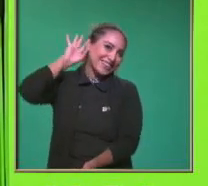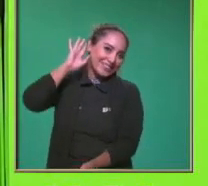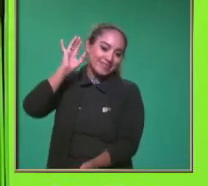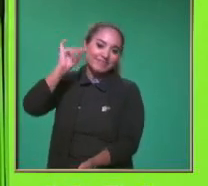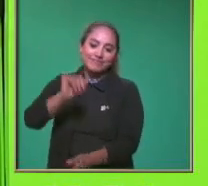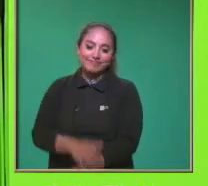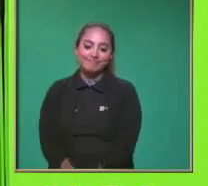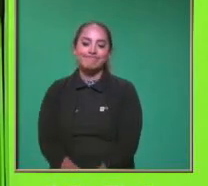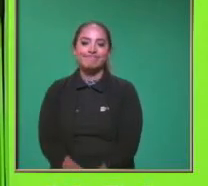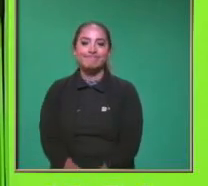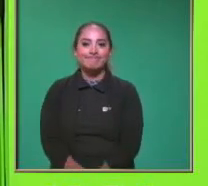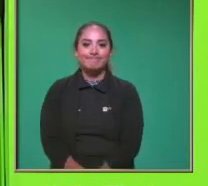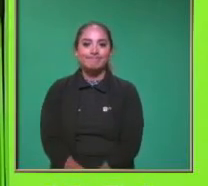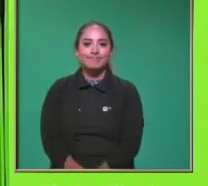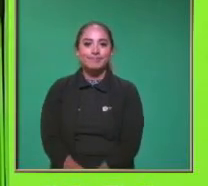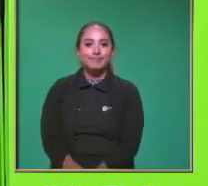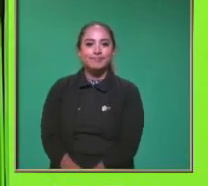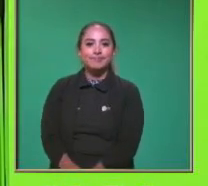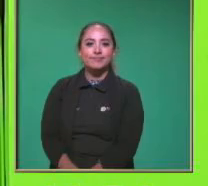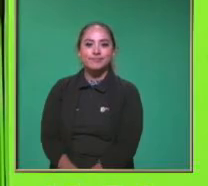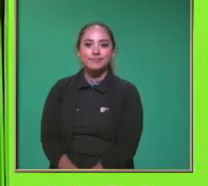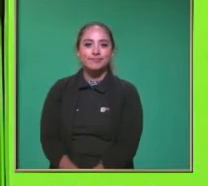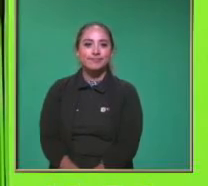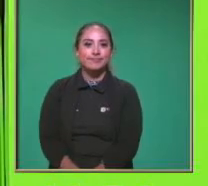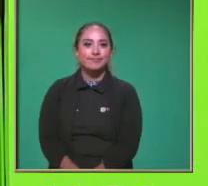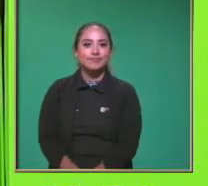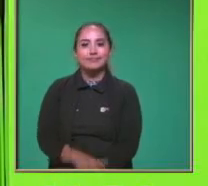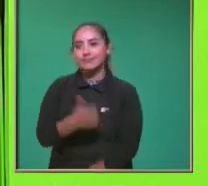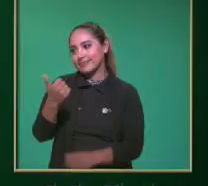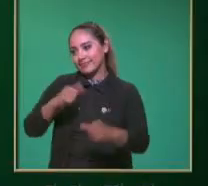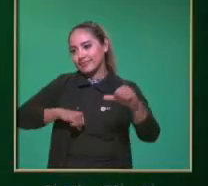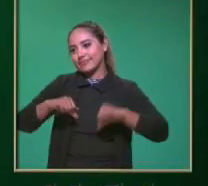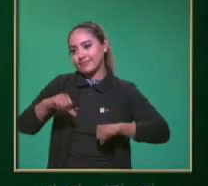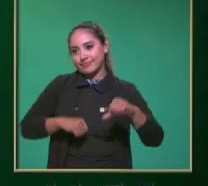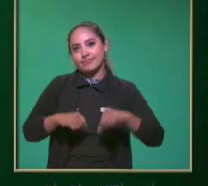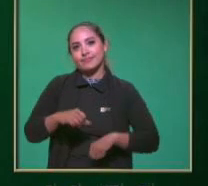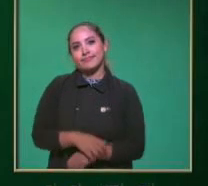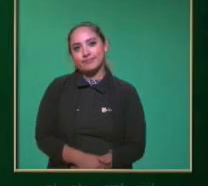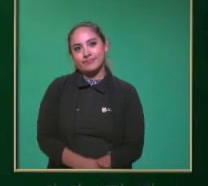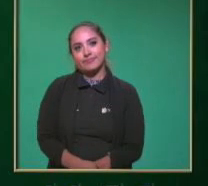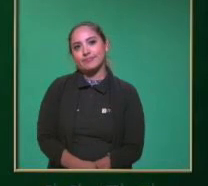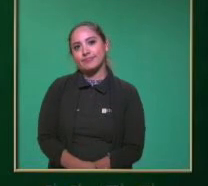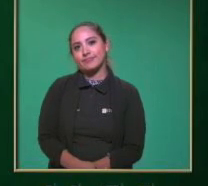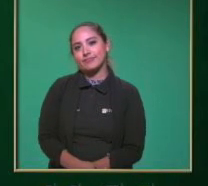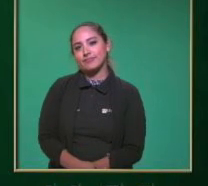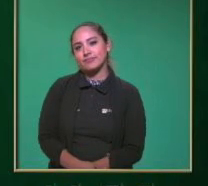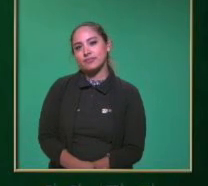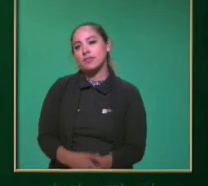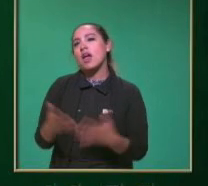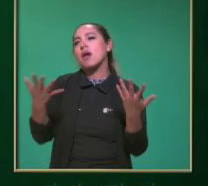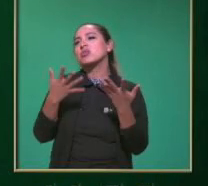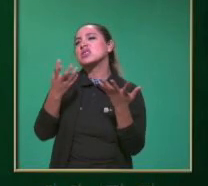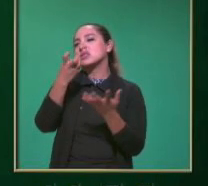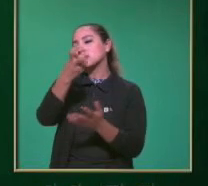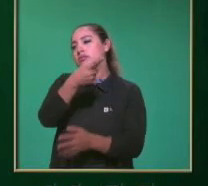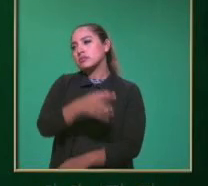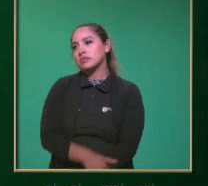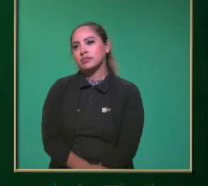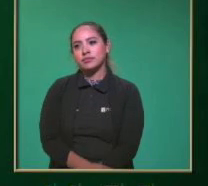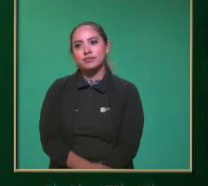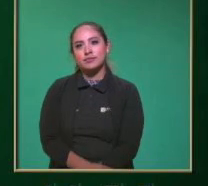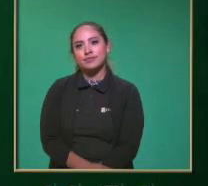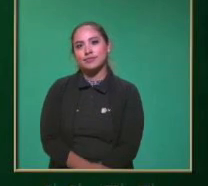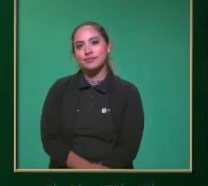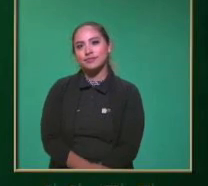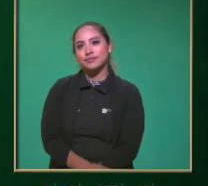muy bien. Ahora vamos a pasar a la siguiente actividad, maestra. Vamos a ver qué es lo que vamos a hacer en esta actividad. Bueno,